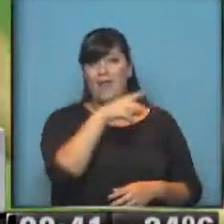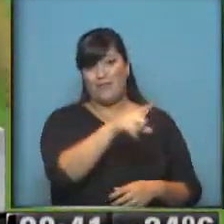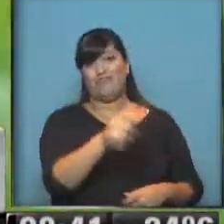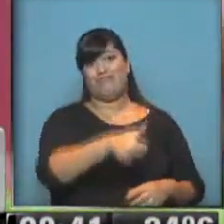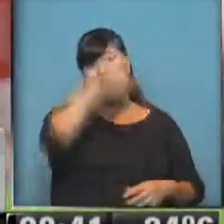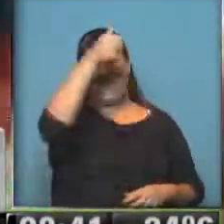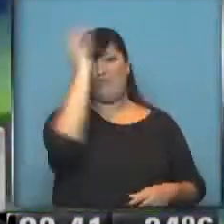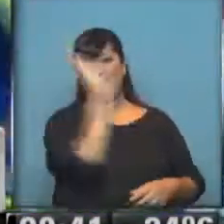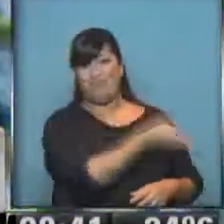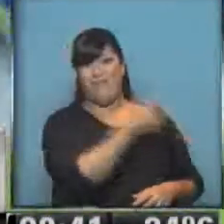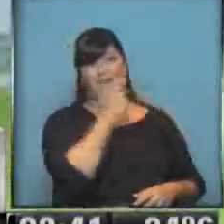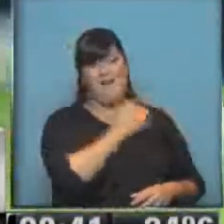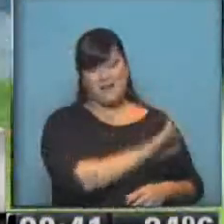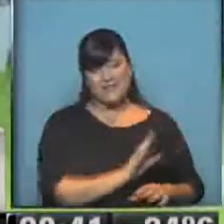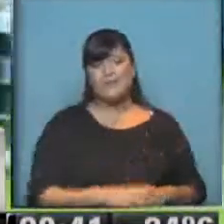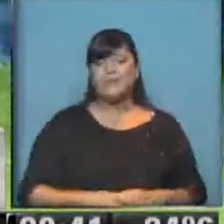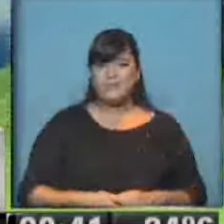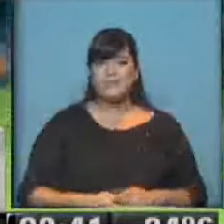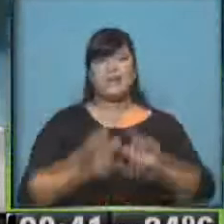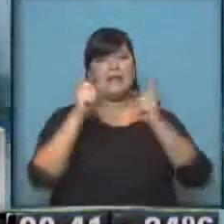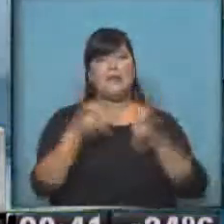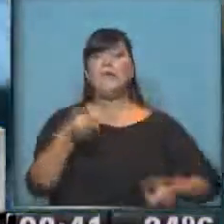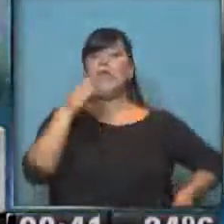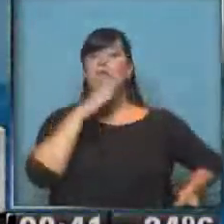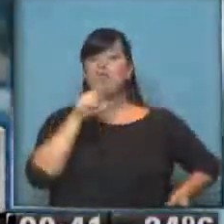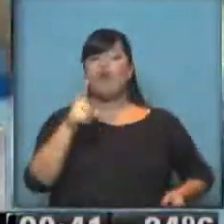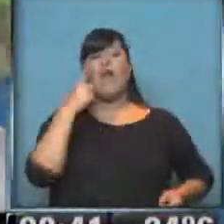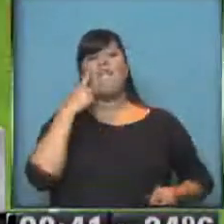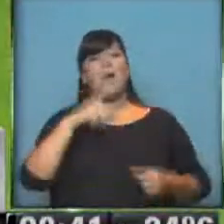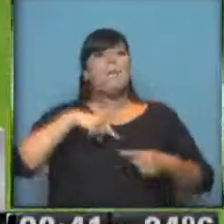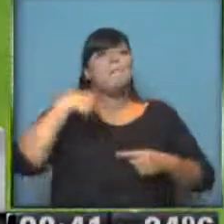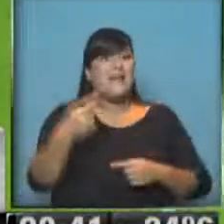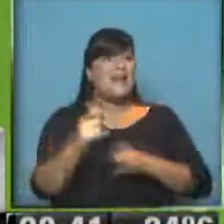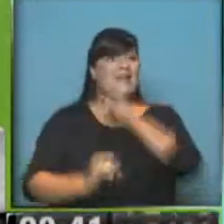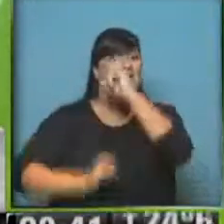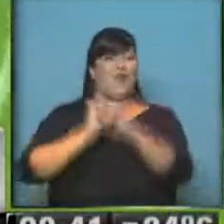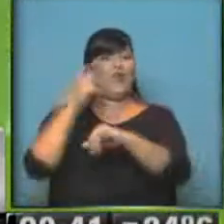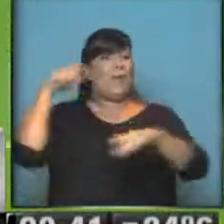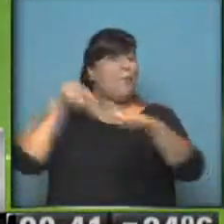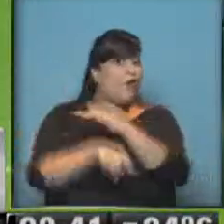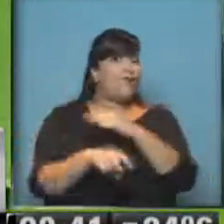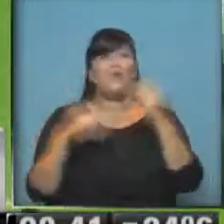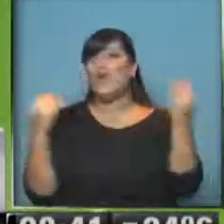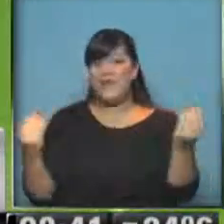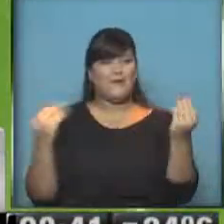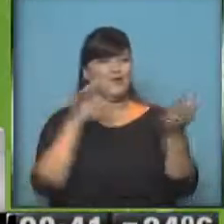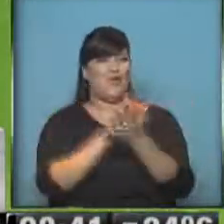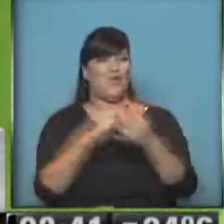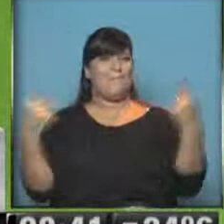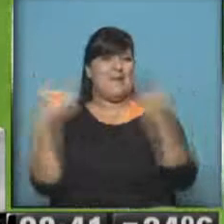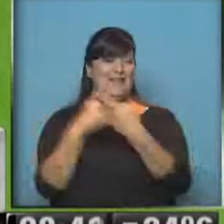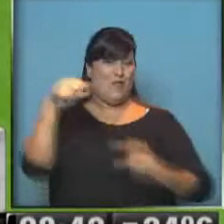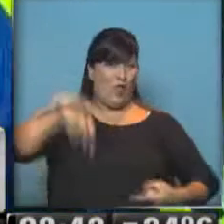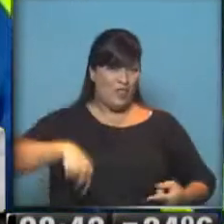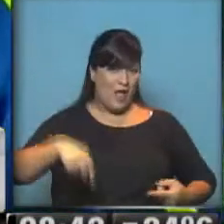tres puntos. De la vida de Racing, de la vida de Boca estaremos mañana con todo el detalle, con todo lo que sucedió allí,